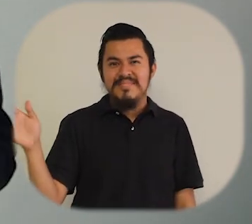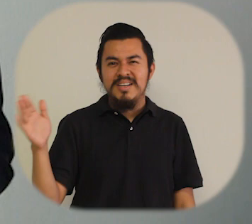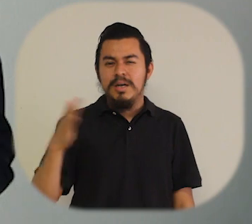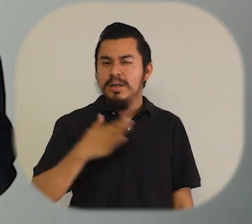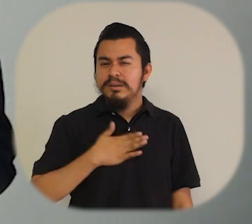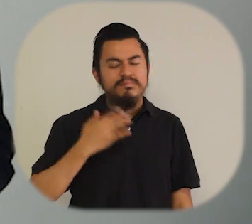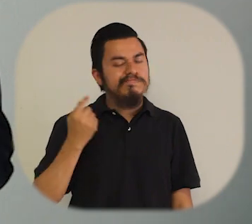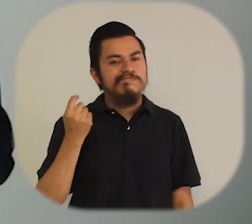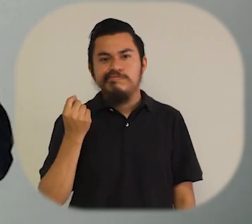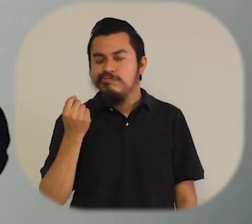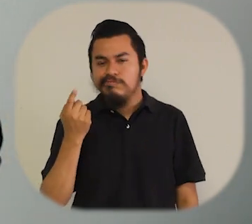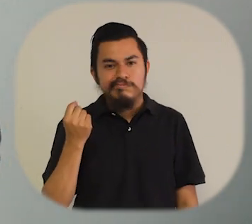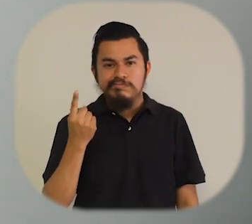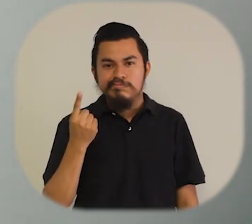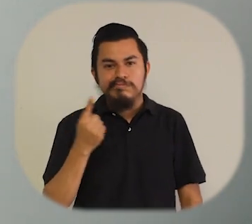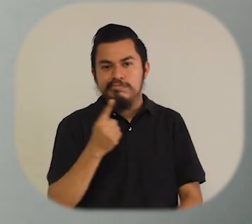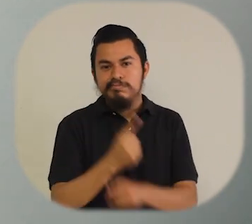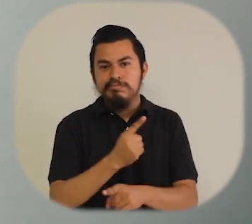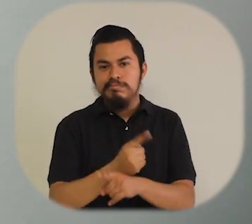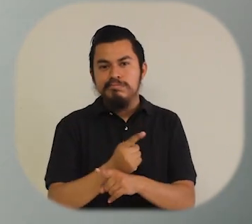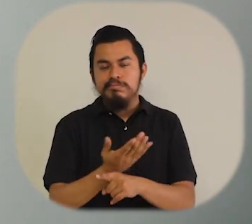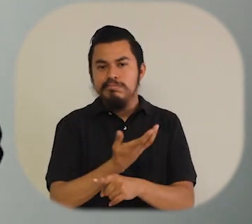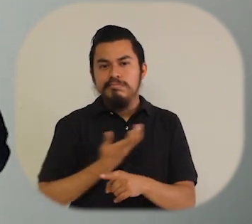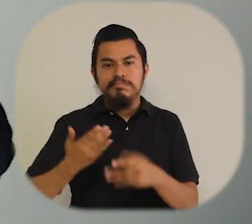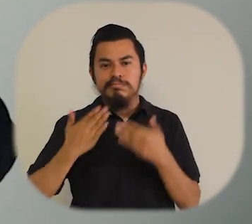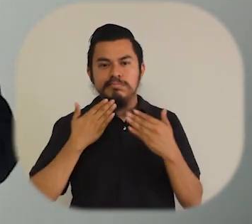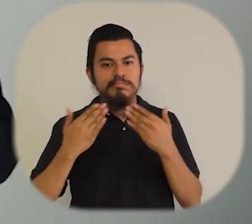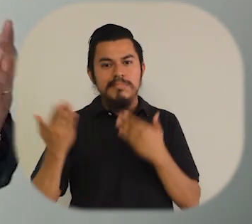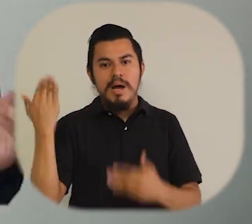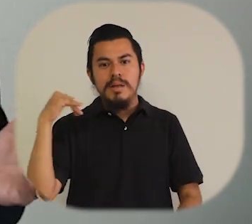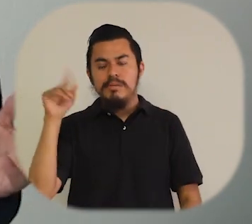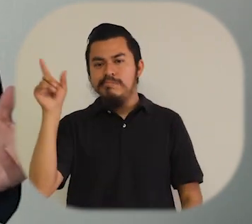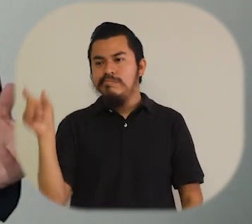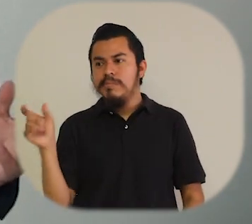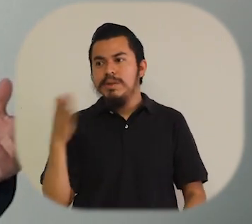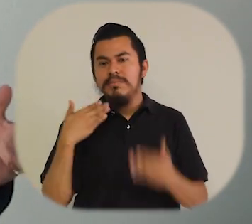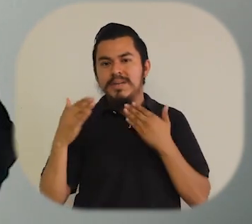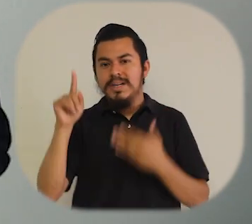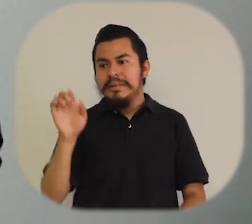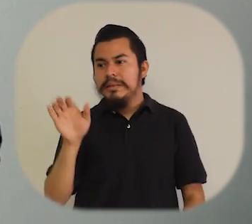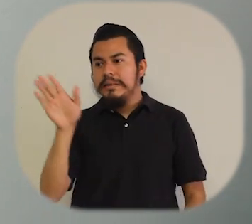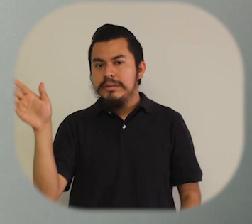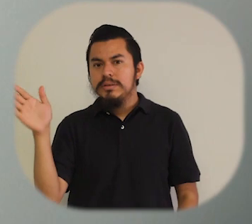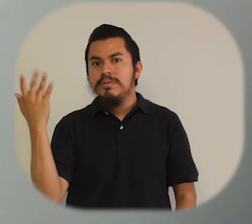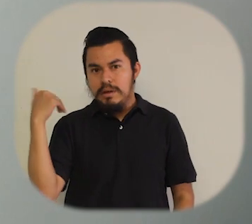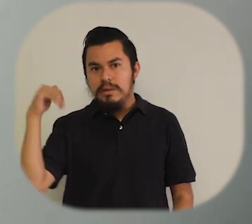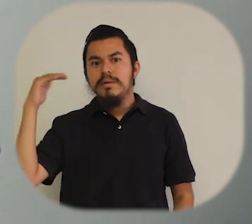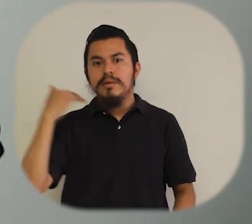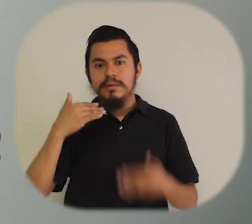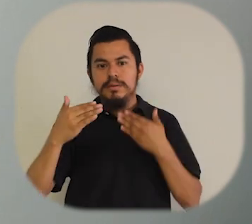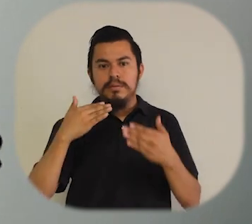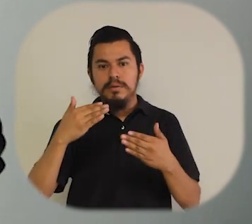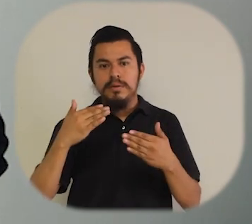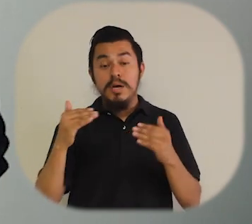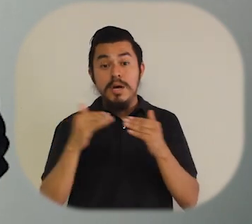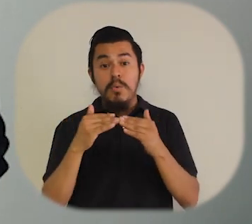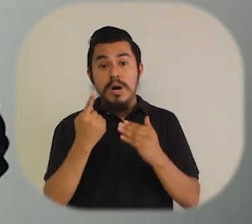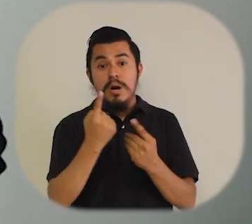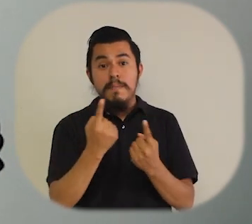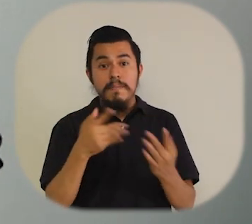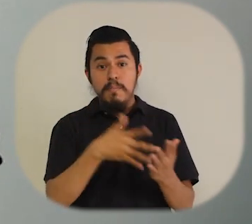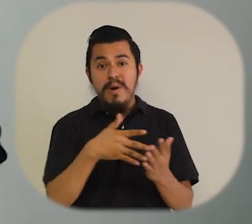para entender exactamente el Cristo debemos de tratar con el problema del ser humano. Pero para entender el problema del ser humano debemos de